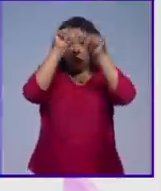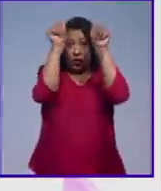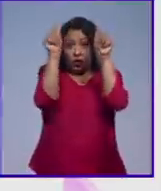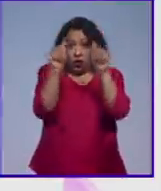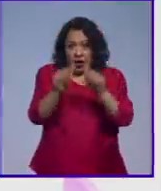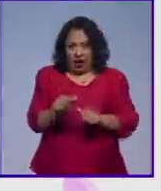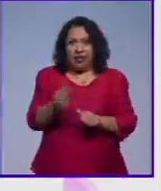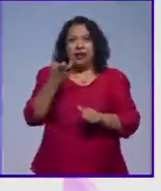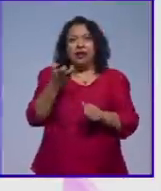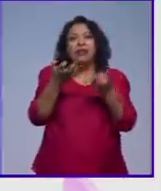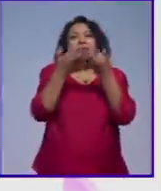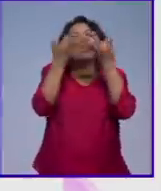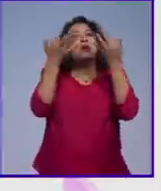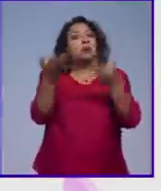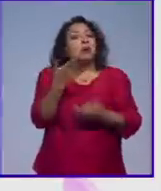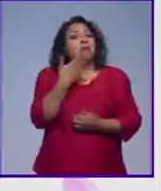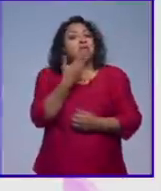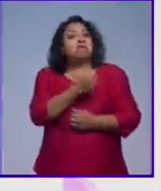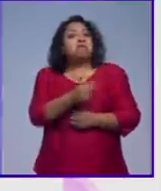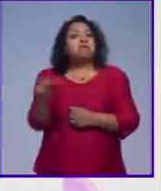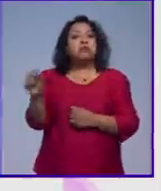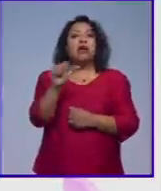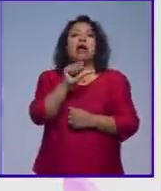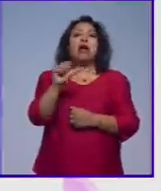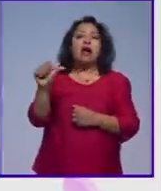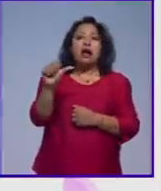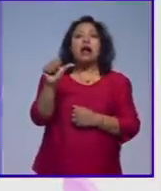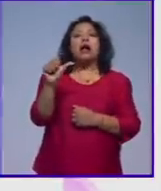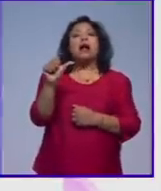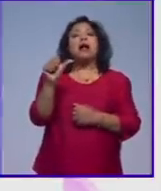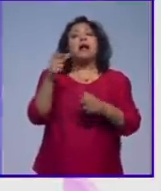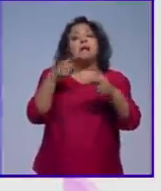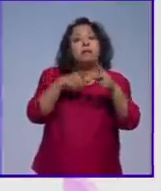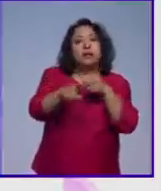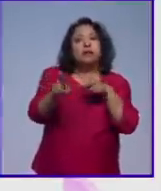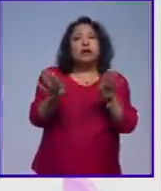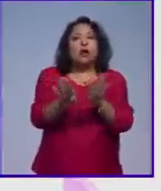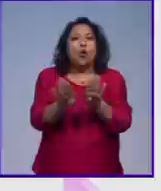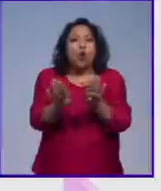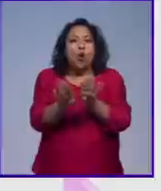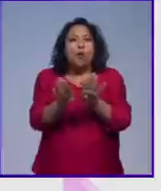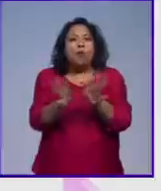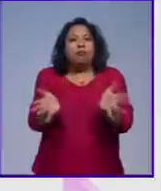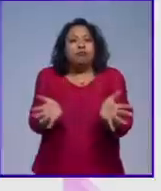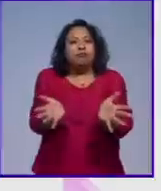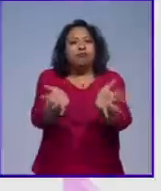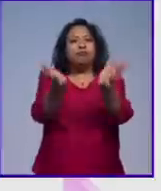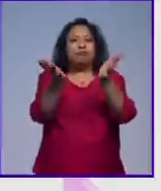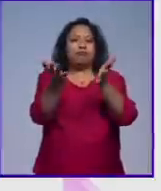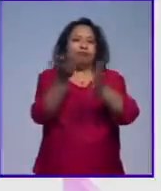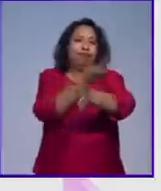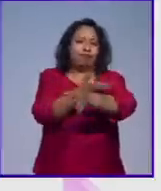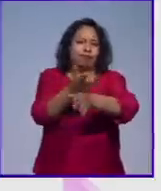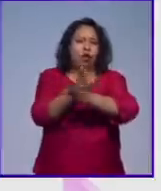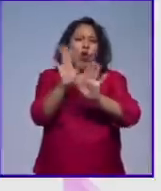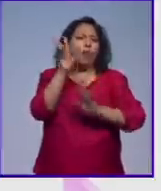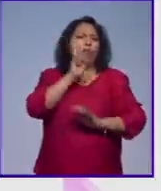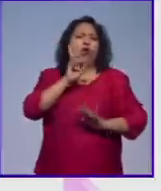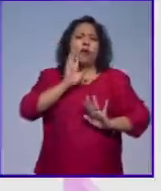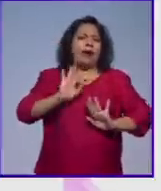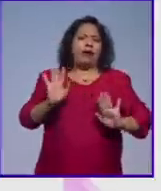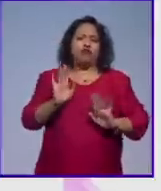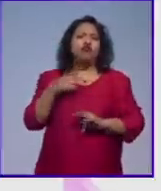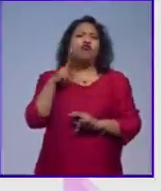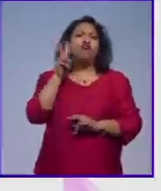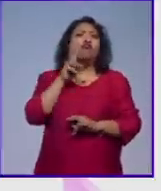un territorio muy bueno para levantar esas cuestiones, no para probar, porque